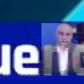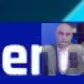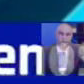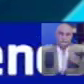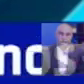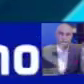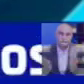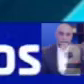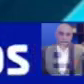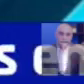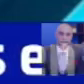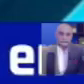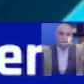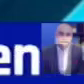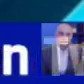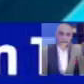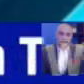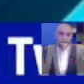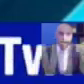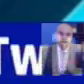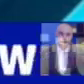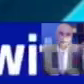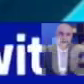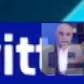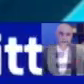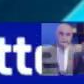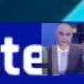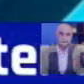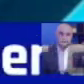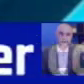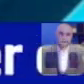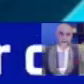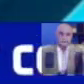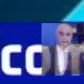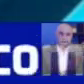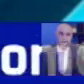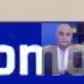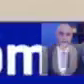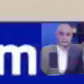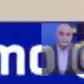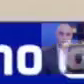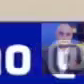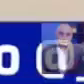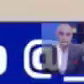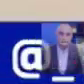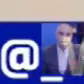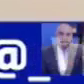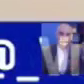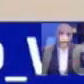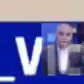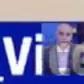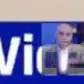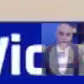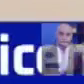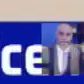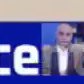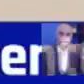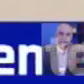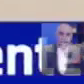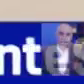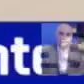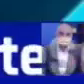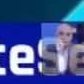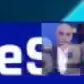conocer en los medios corporativos. Bueno, pues mi querido Ricardo, estamos al pendiente, te mando un abrazo y muchas gracias por